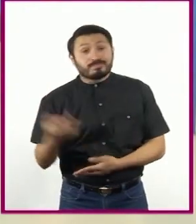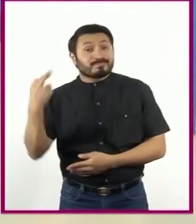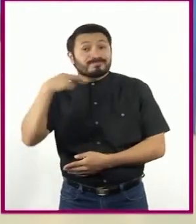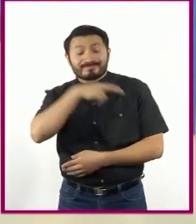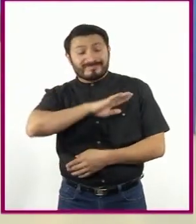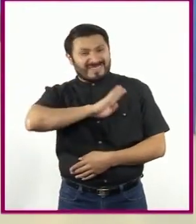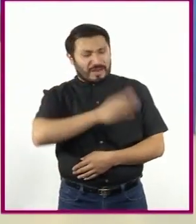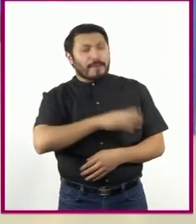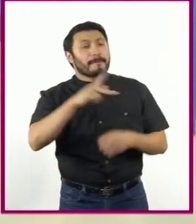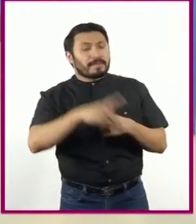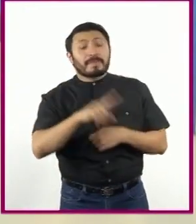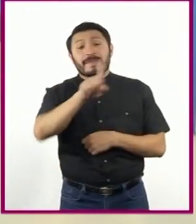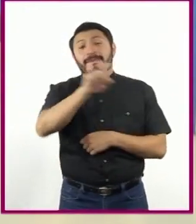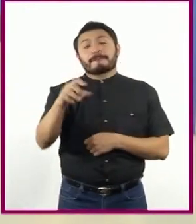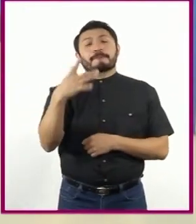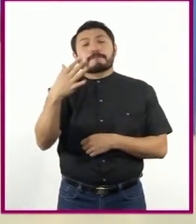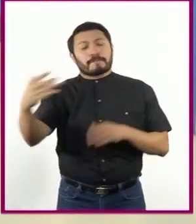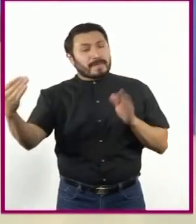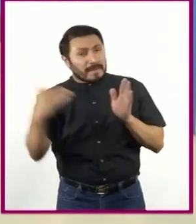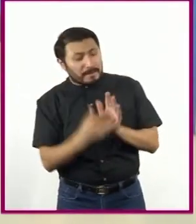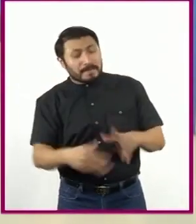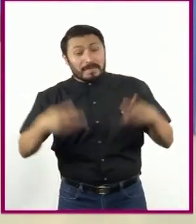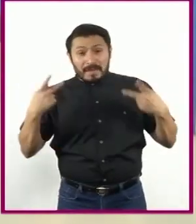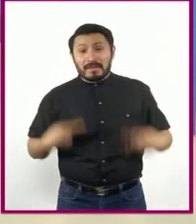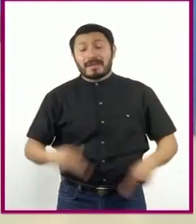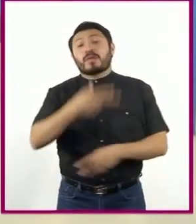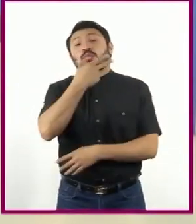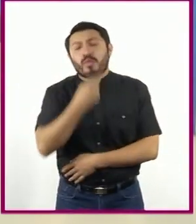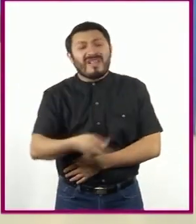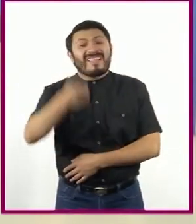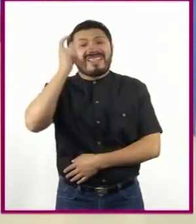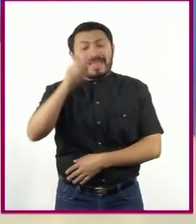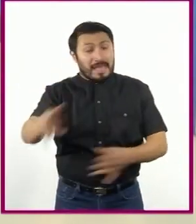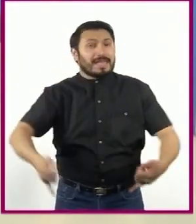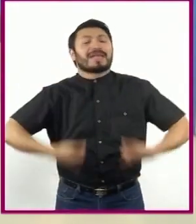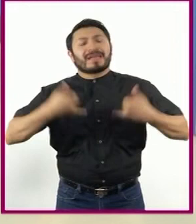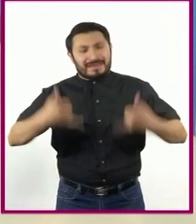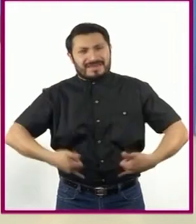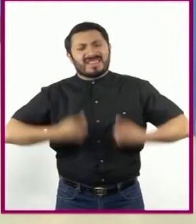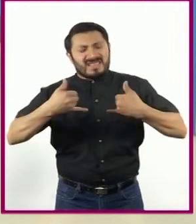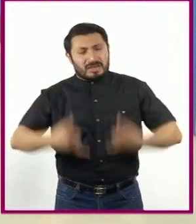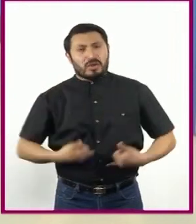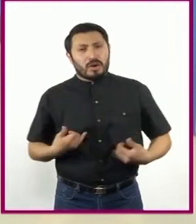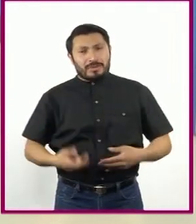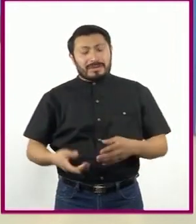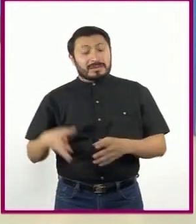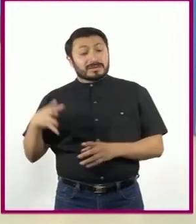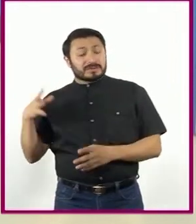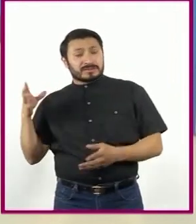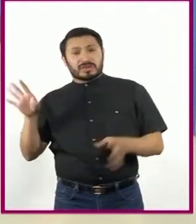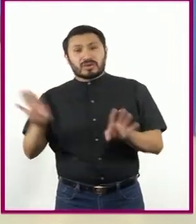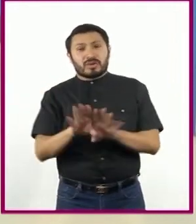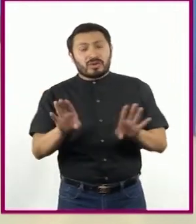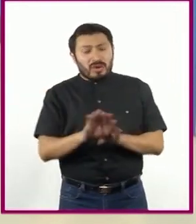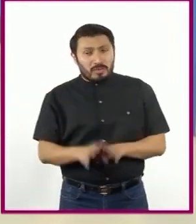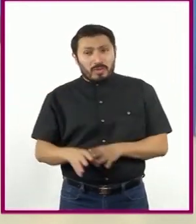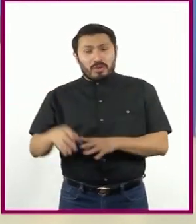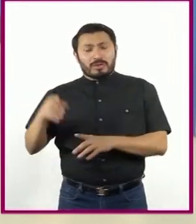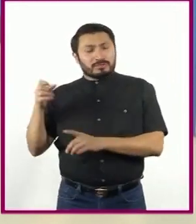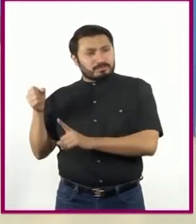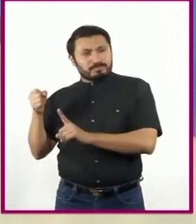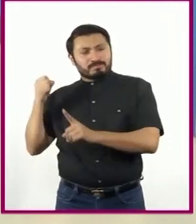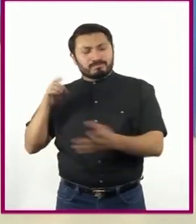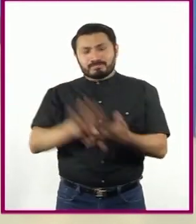España 150,000 hombres. Se trataba de jóvenes reclutas, muchos de ellos extranjeros,